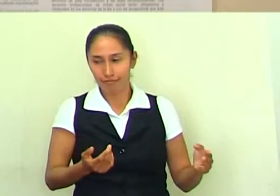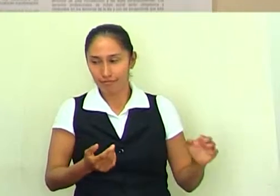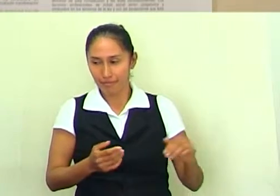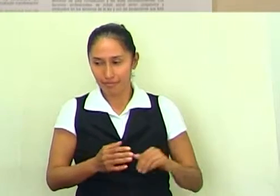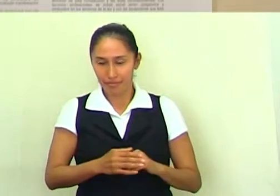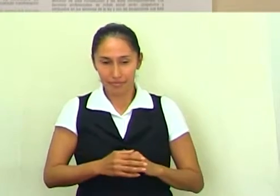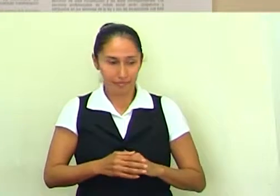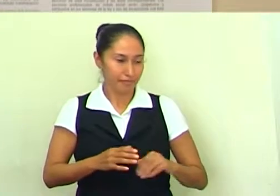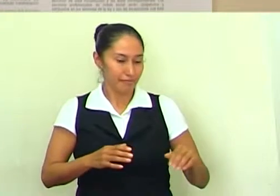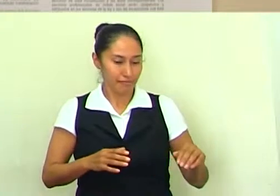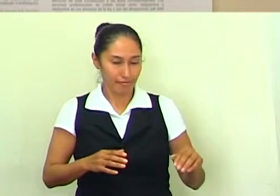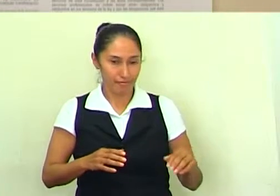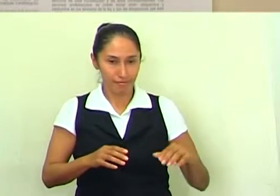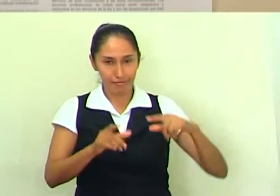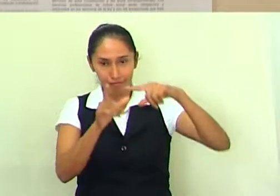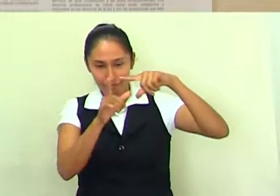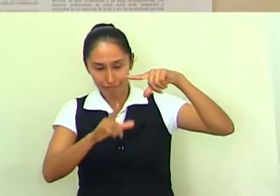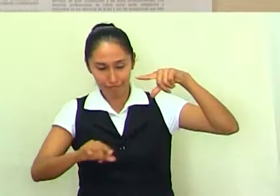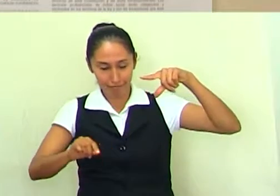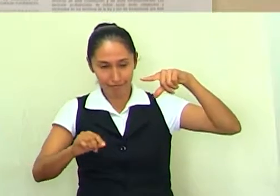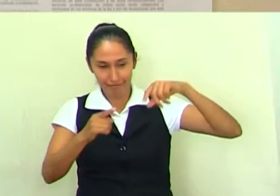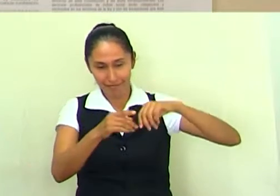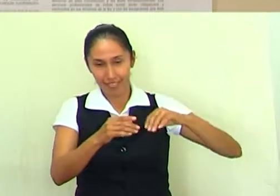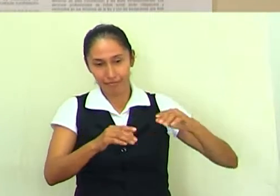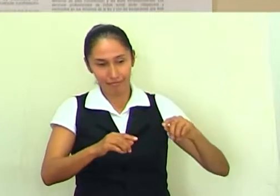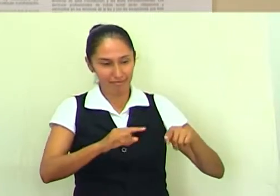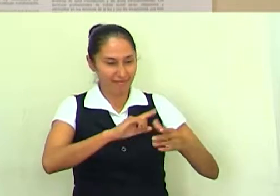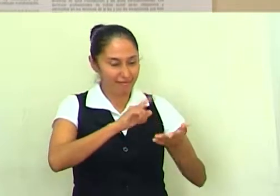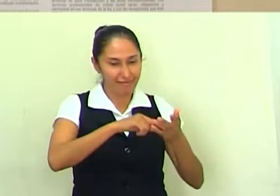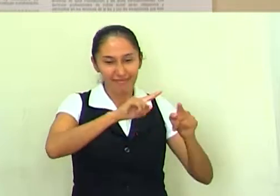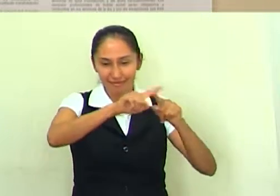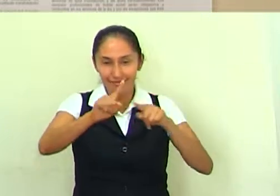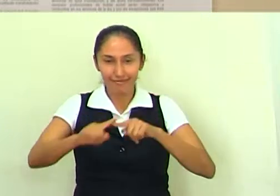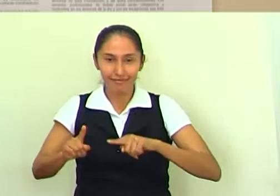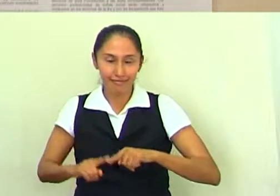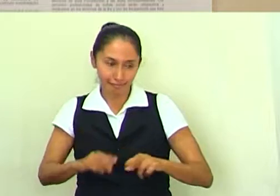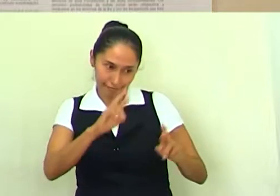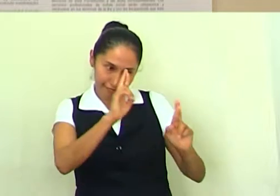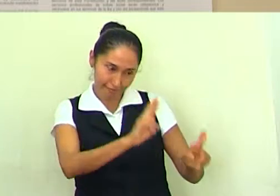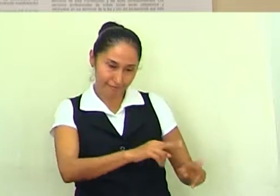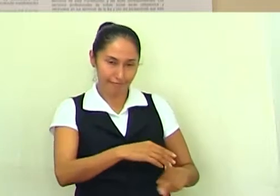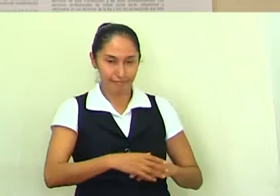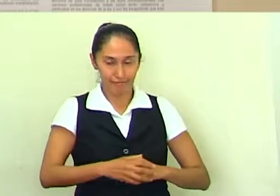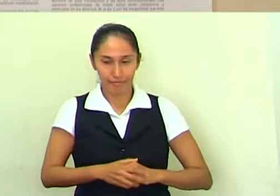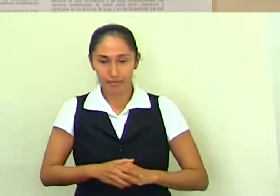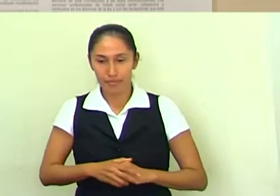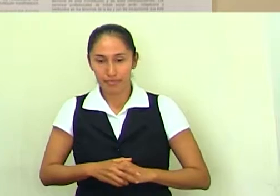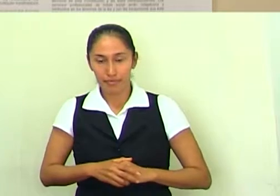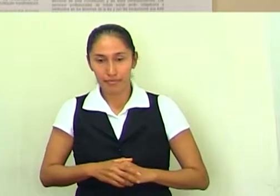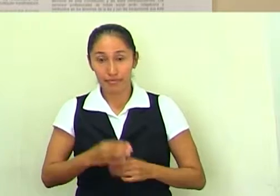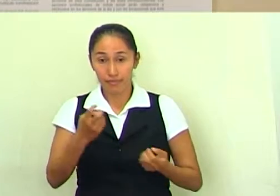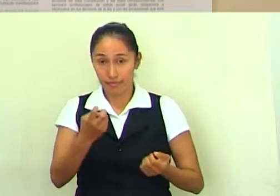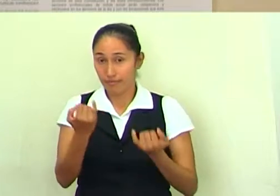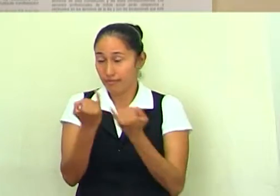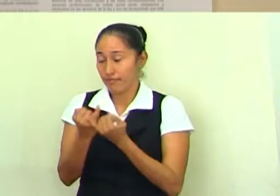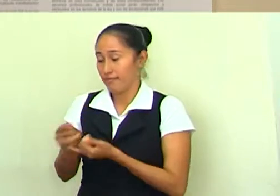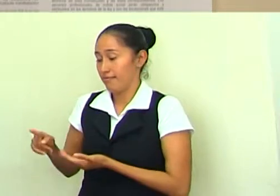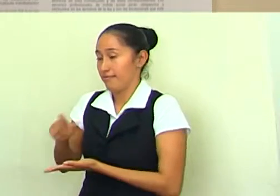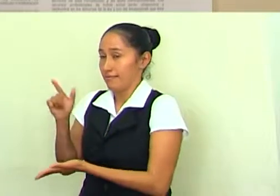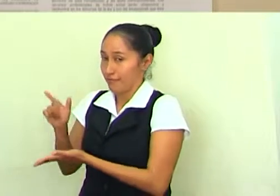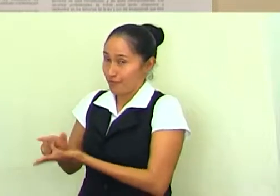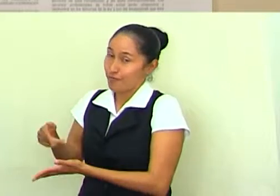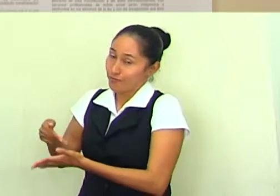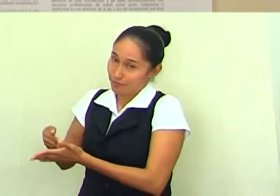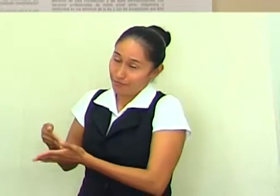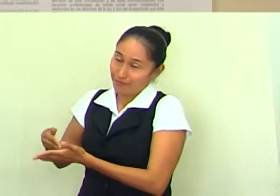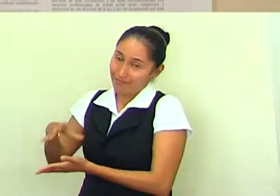identidad nacional también que se da en nuestro país. Bueno, eso está plasmado también en la declaración. Así también